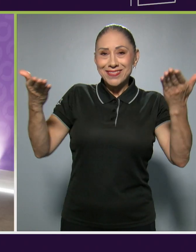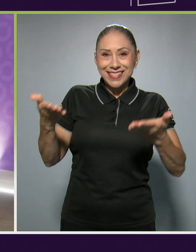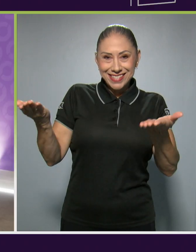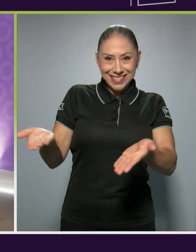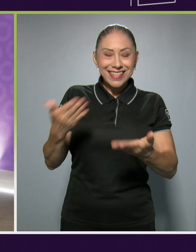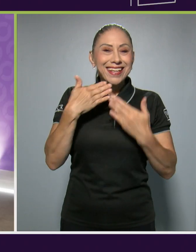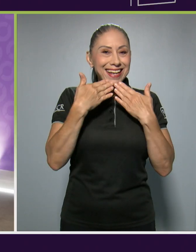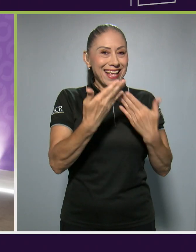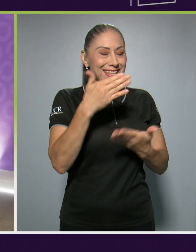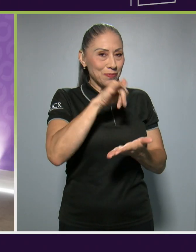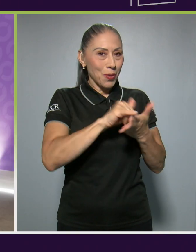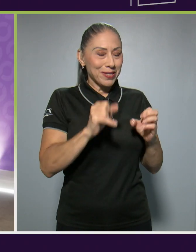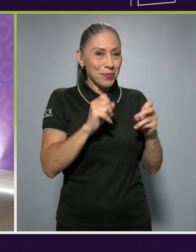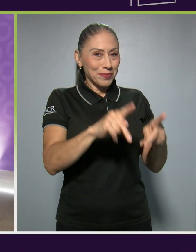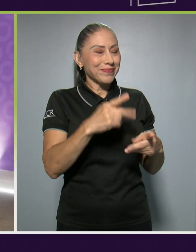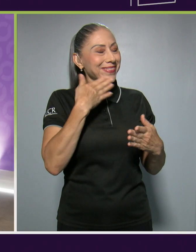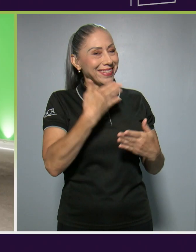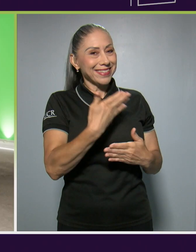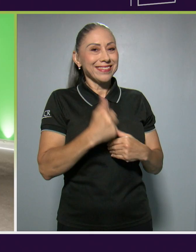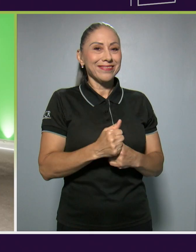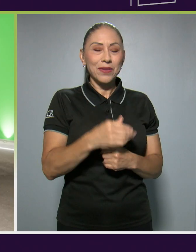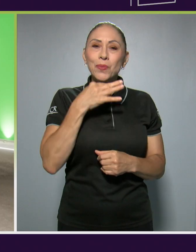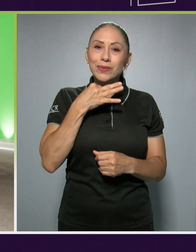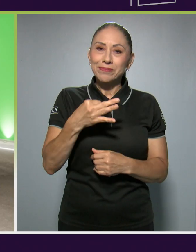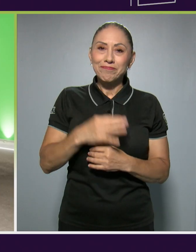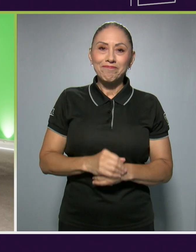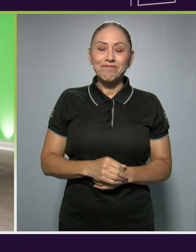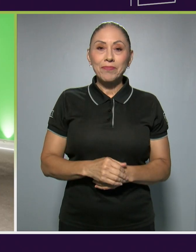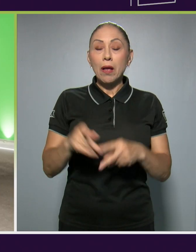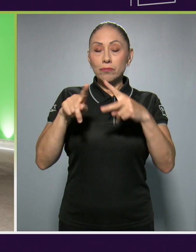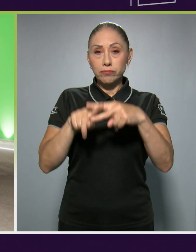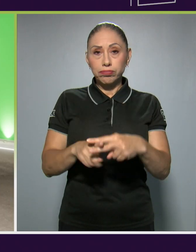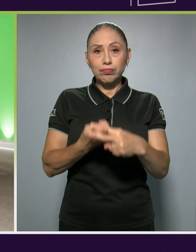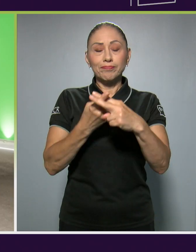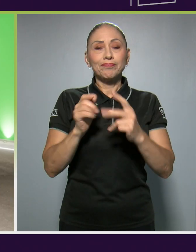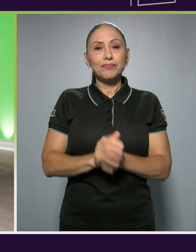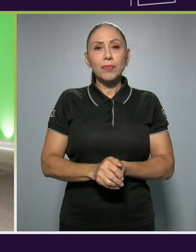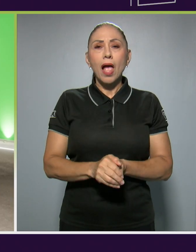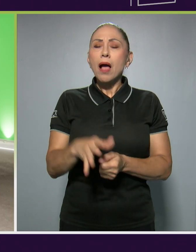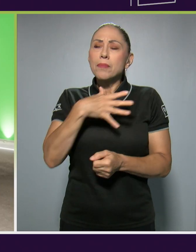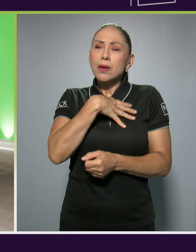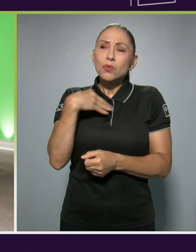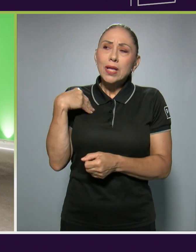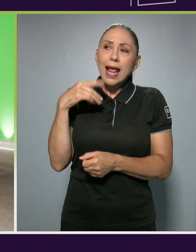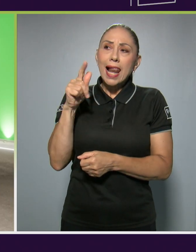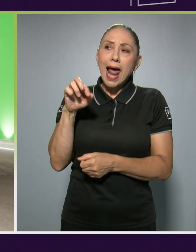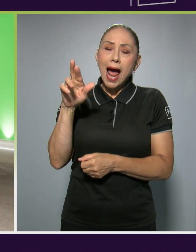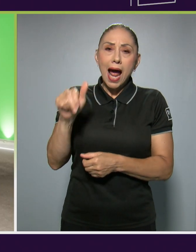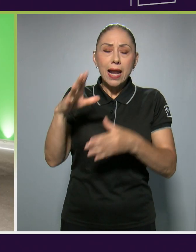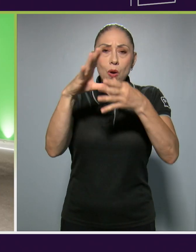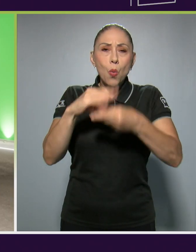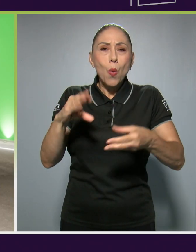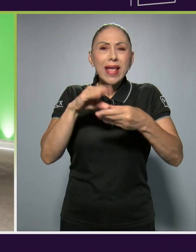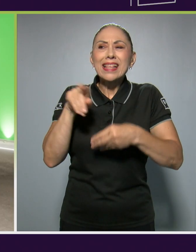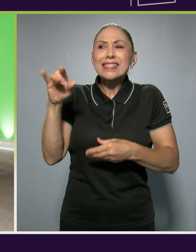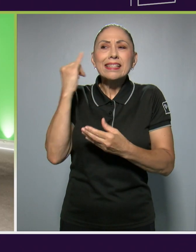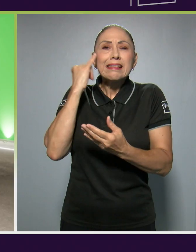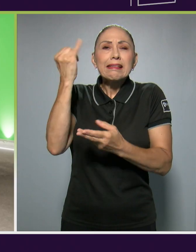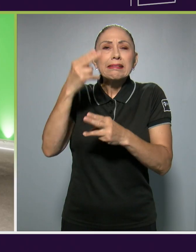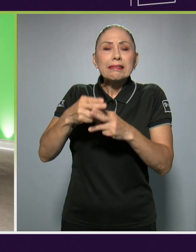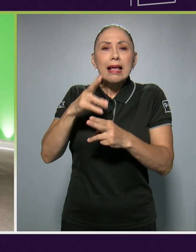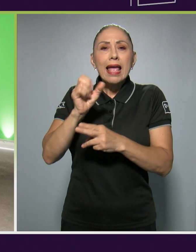Muchas gracias por el espacio. Con muchísimo gusto. Y bueno, para comenzar, me gustaría, Lara, que nos cuente en qué consiste la iniciativa